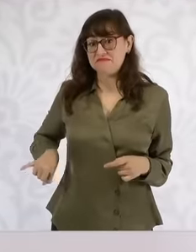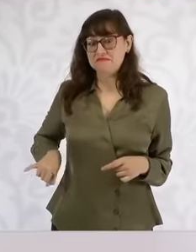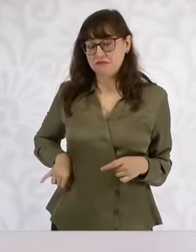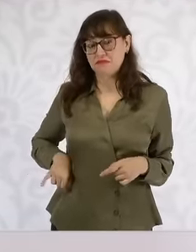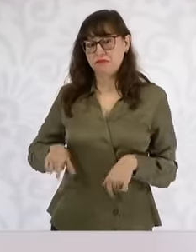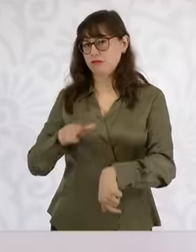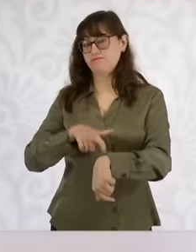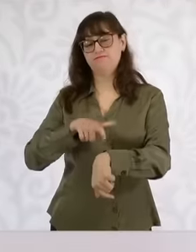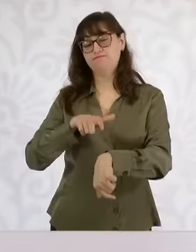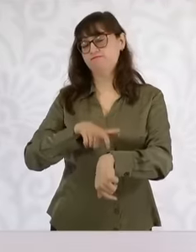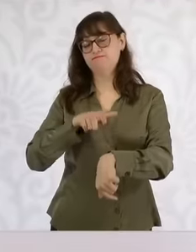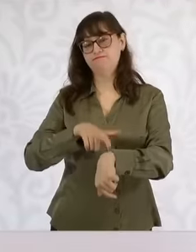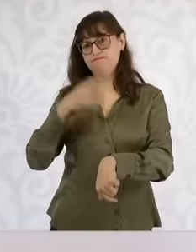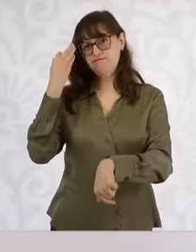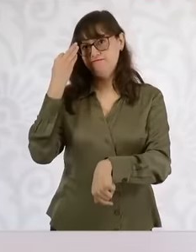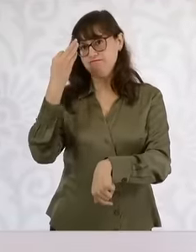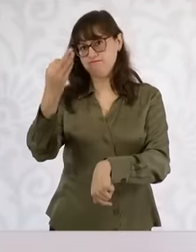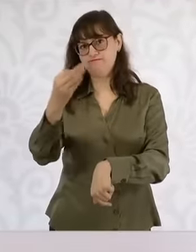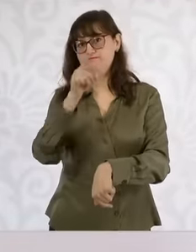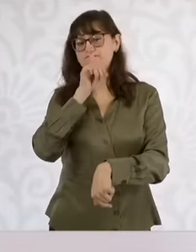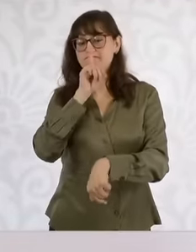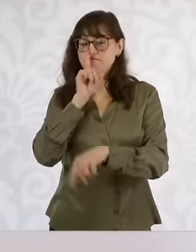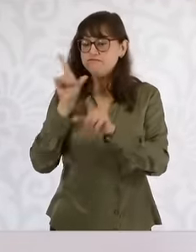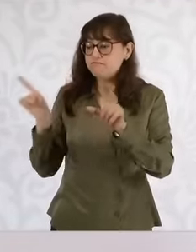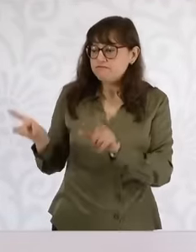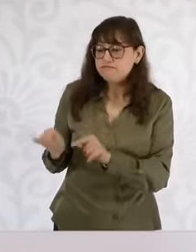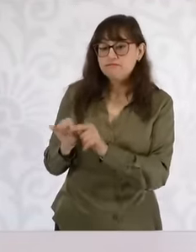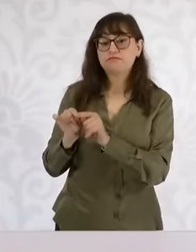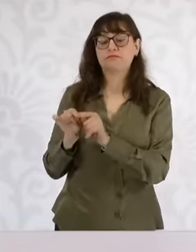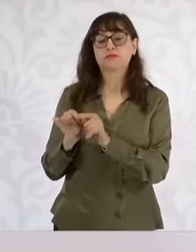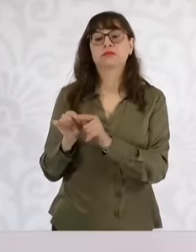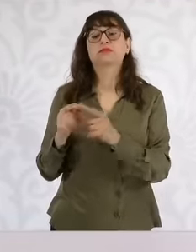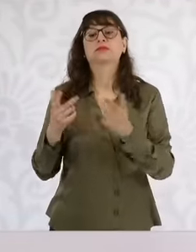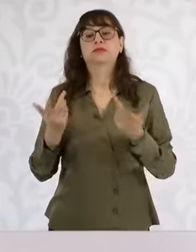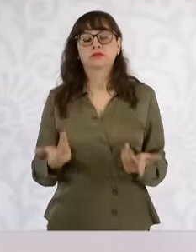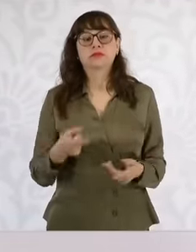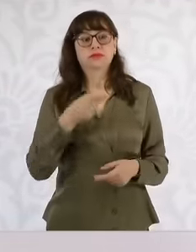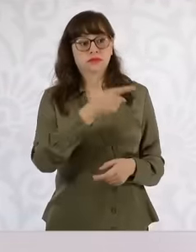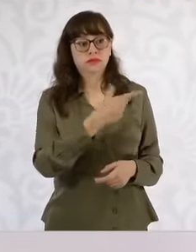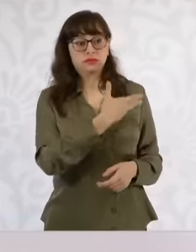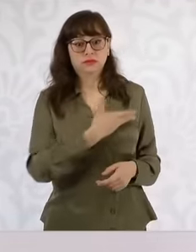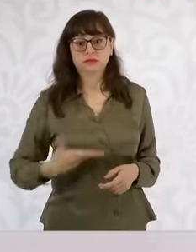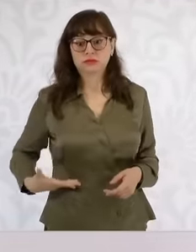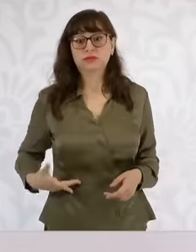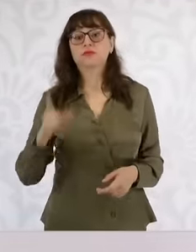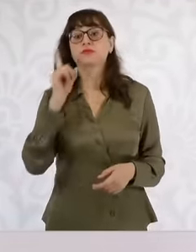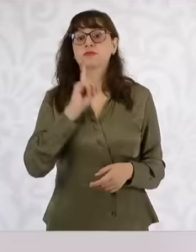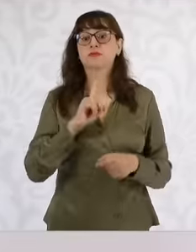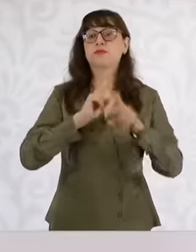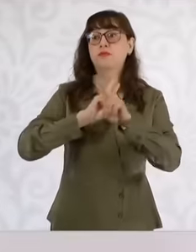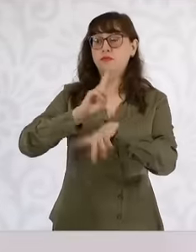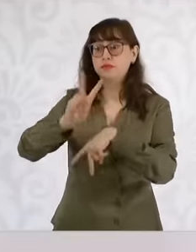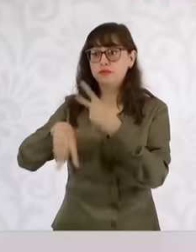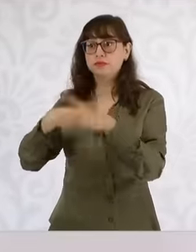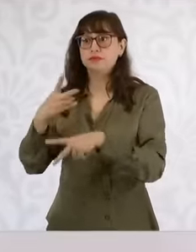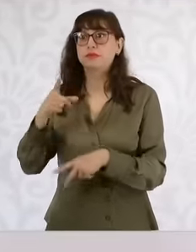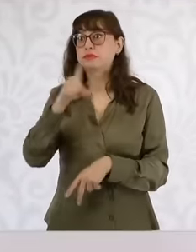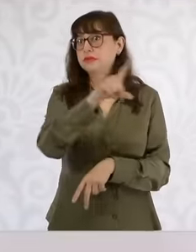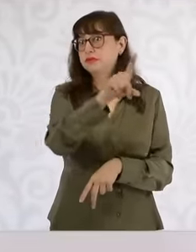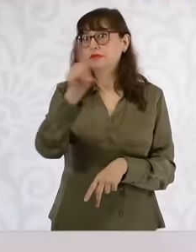tiempo, de manera que hasta ahora la presencia de la presidenta Sheinbaum ha generado una